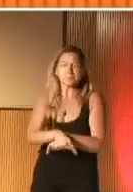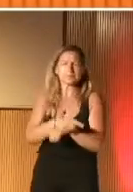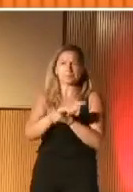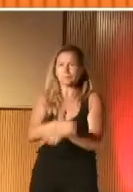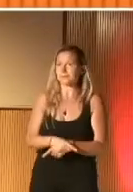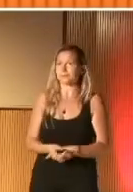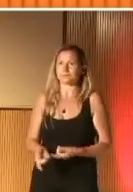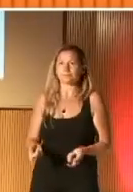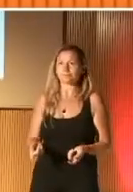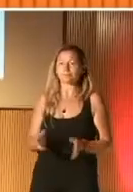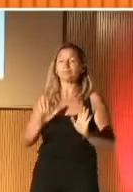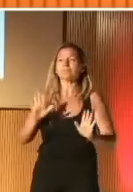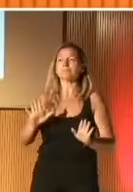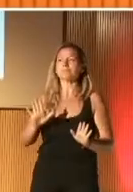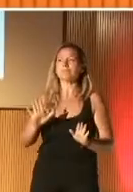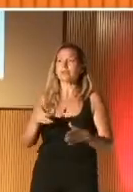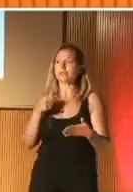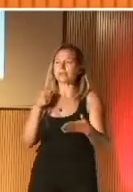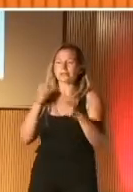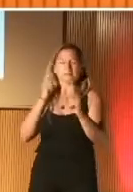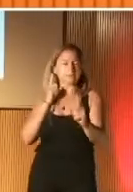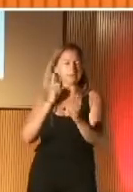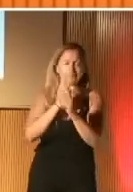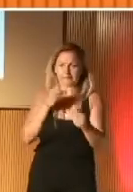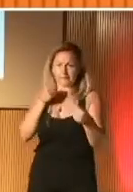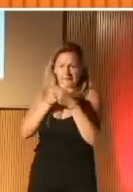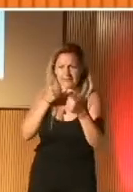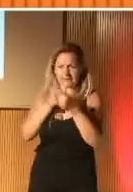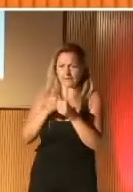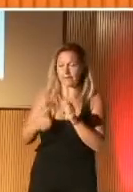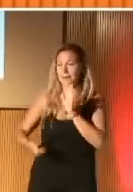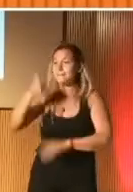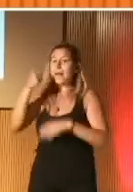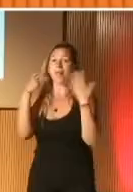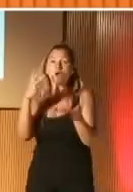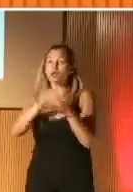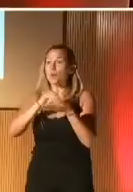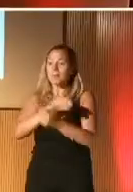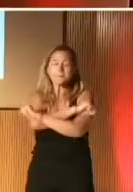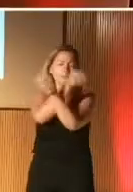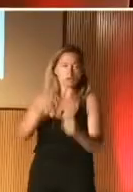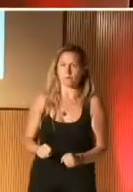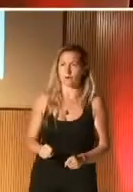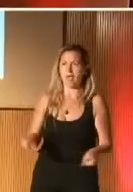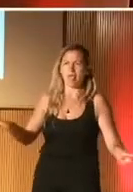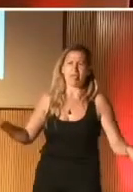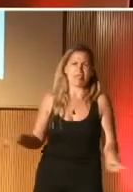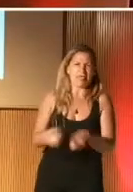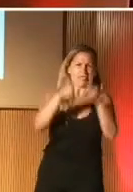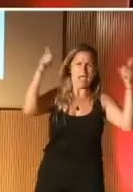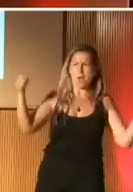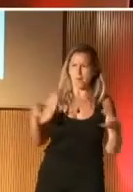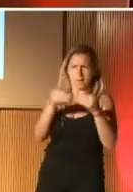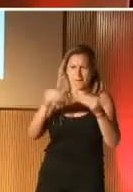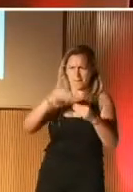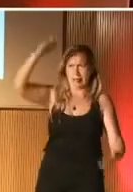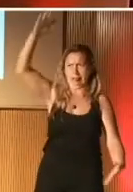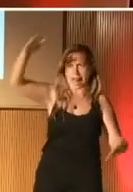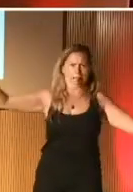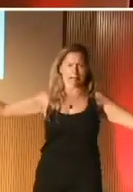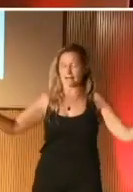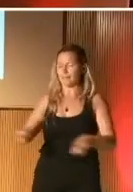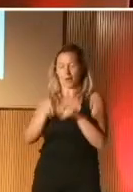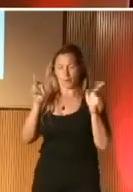el mito del doblado de papel, que más de 8 veces no se puede, da igual lo grande o fino que lo eligieras. Pero